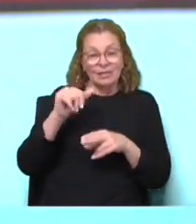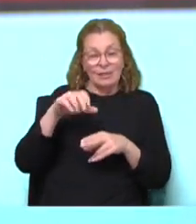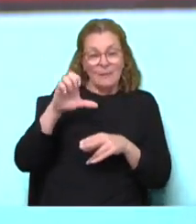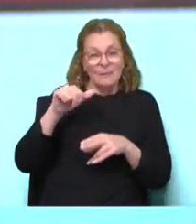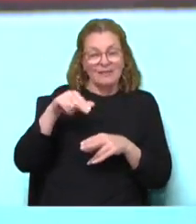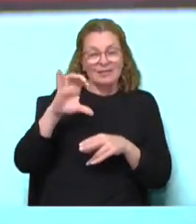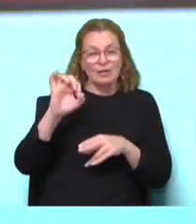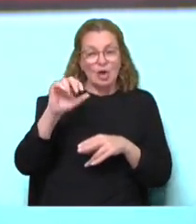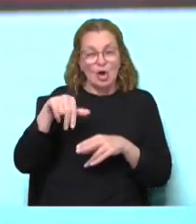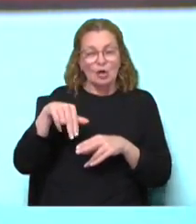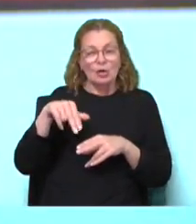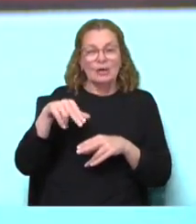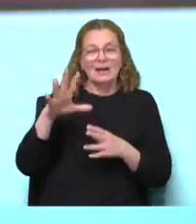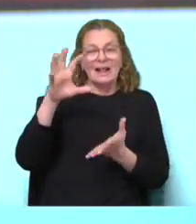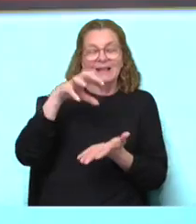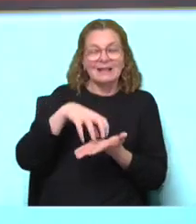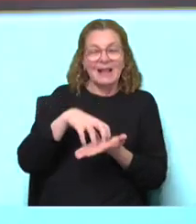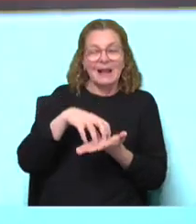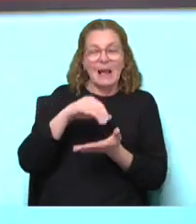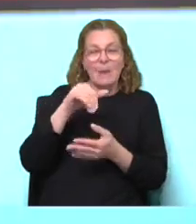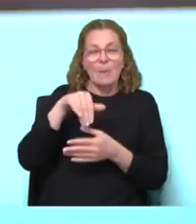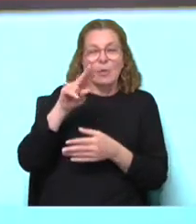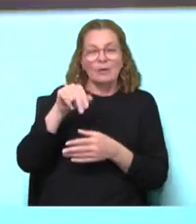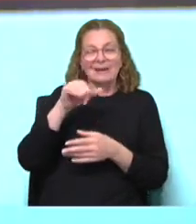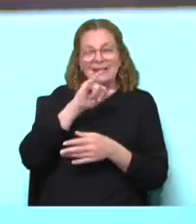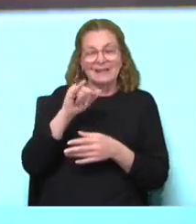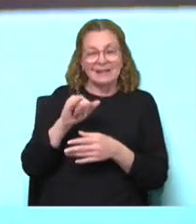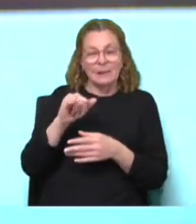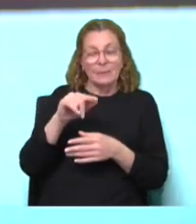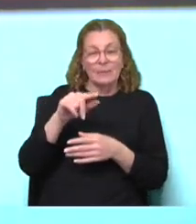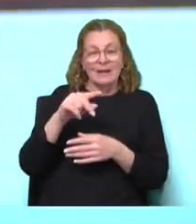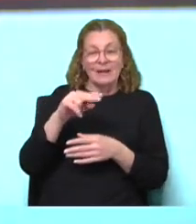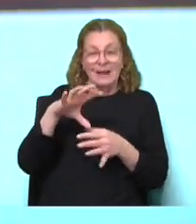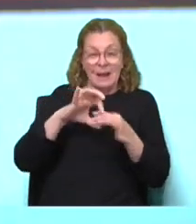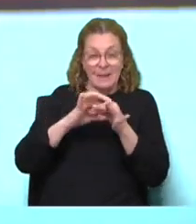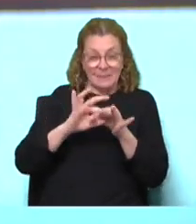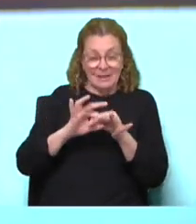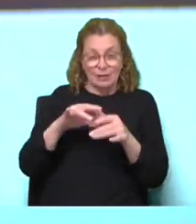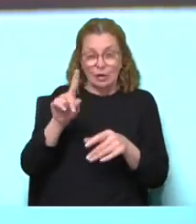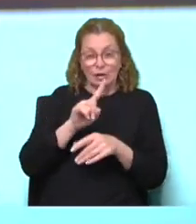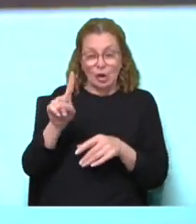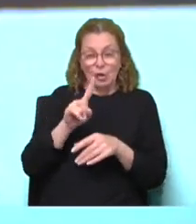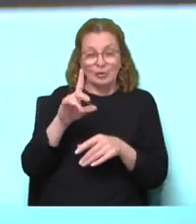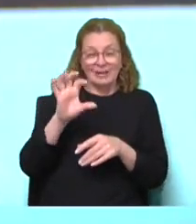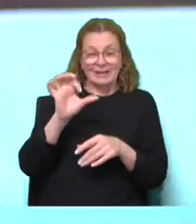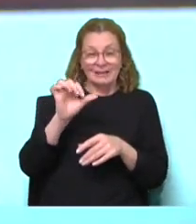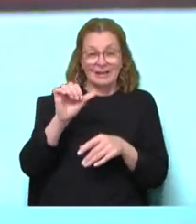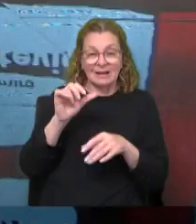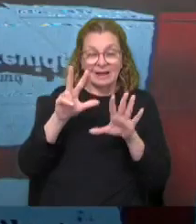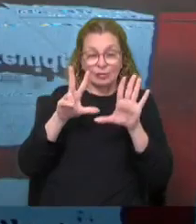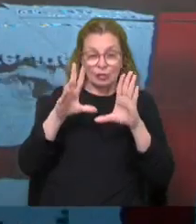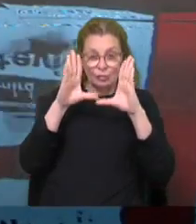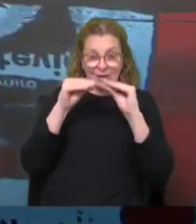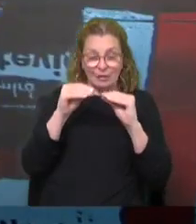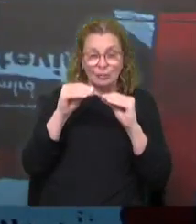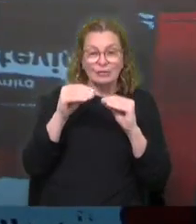Queer y que va a estar en la sala Zavala Muniz el miércoles 11 de septiembre a partir de las 20 horas.